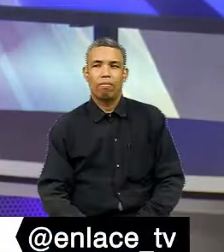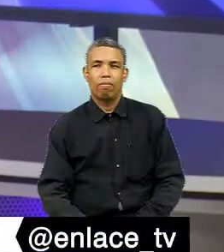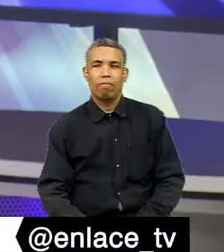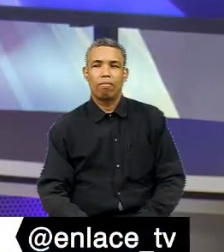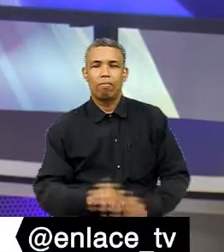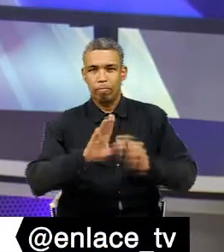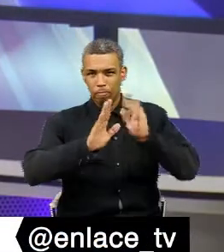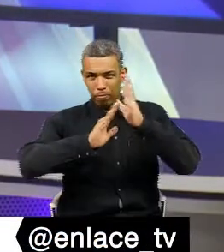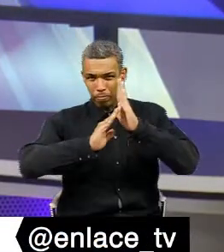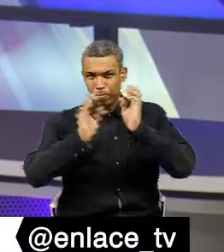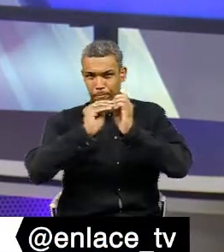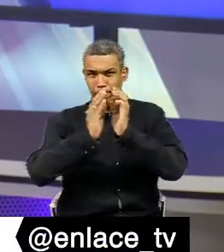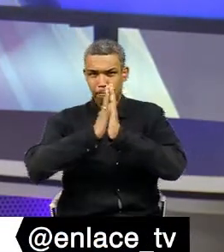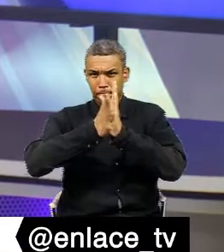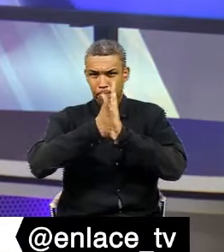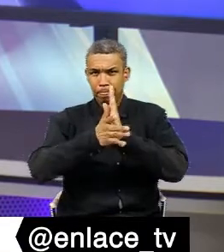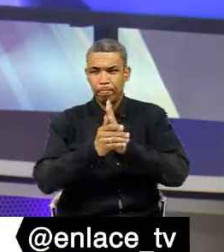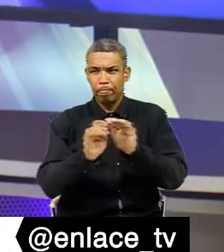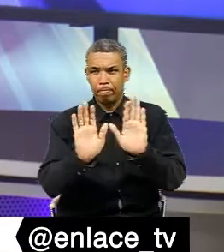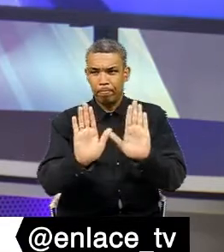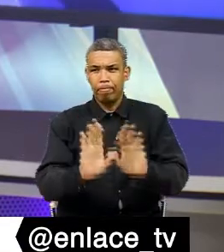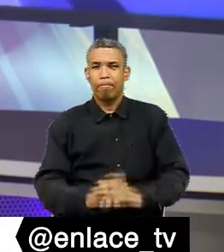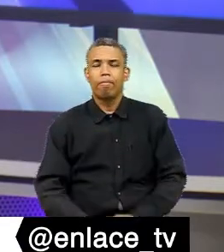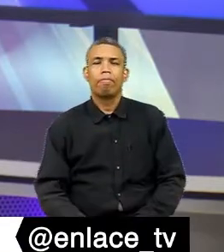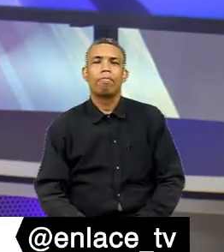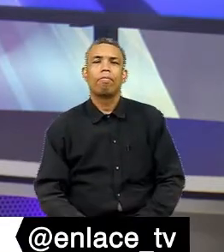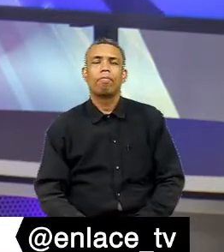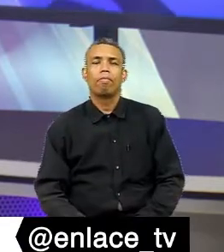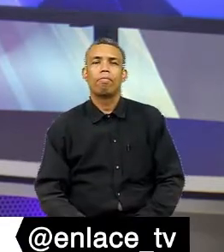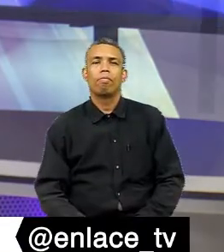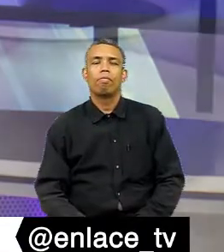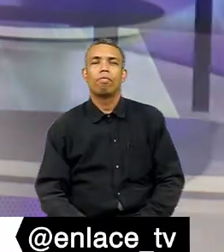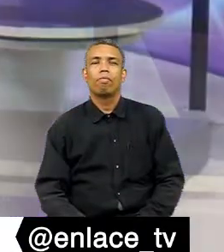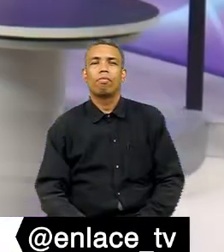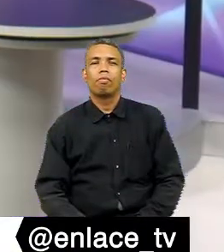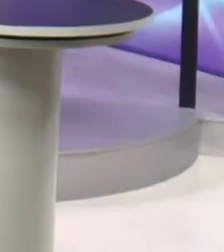y ya regresamos con más información a Enlace Noticias, lo que usted quiere ver.